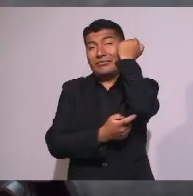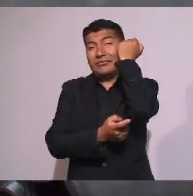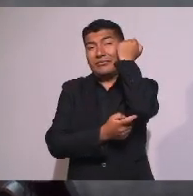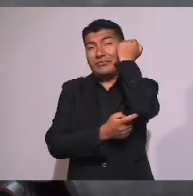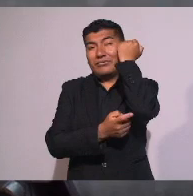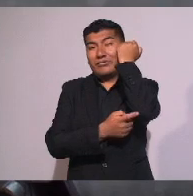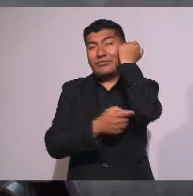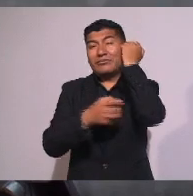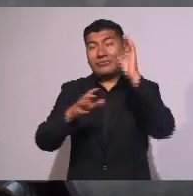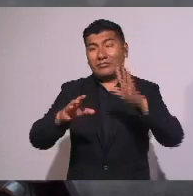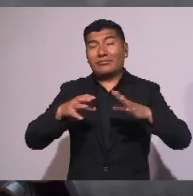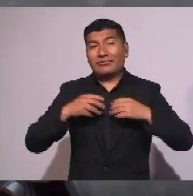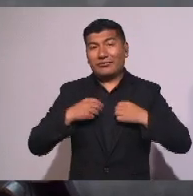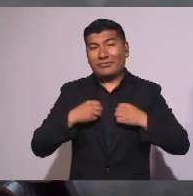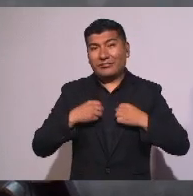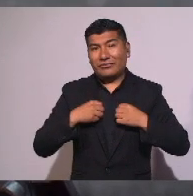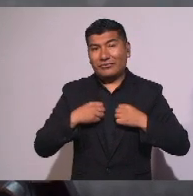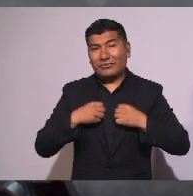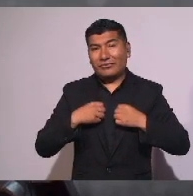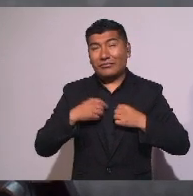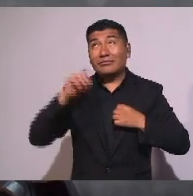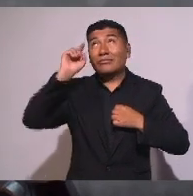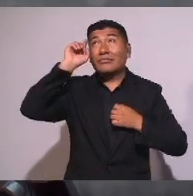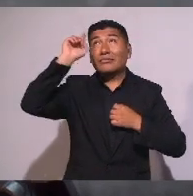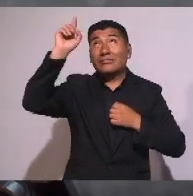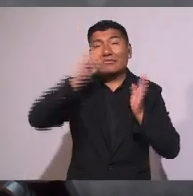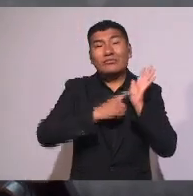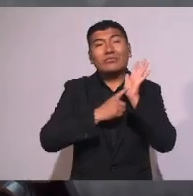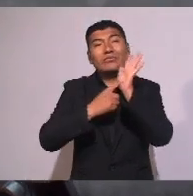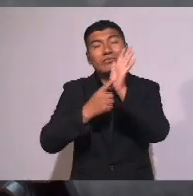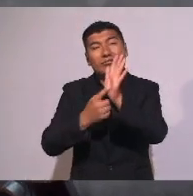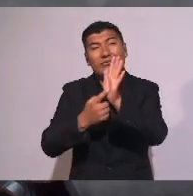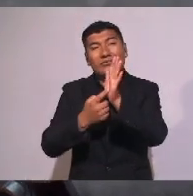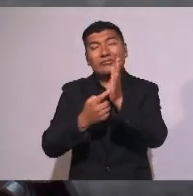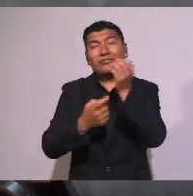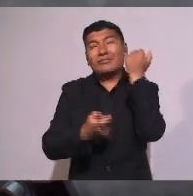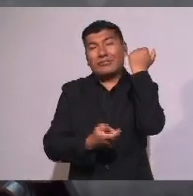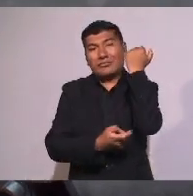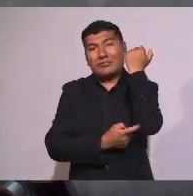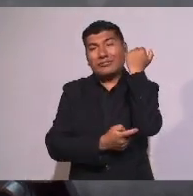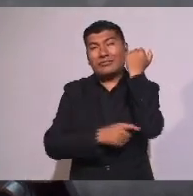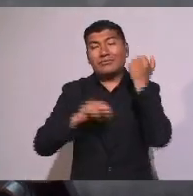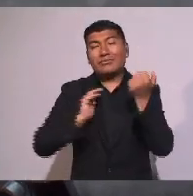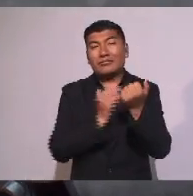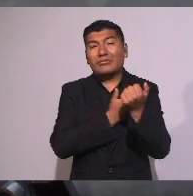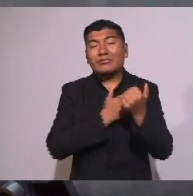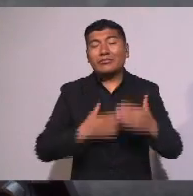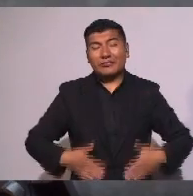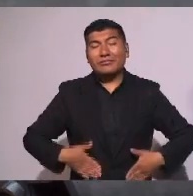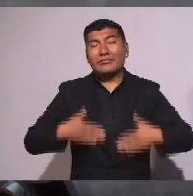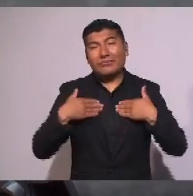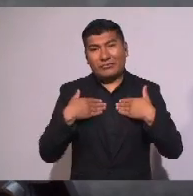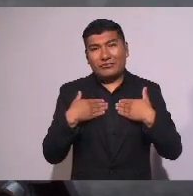que ha recibido, nos está mostrando las tentaciones de nuestra vida.